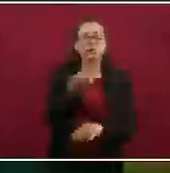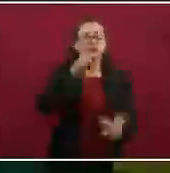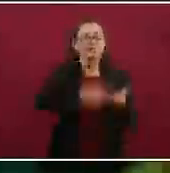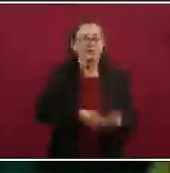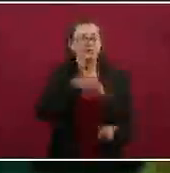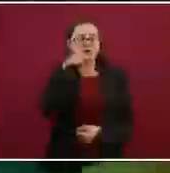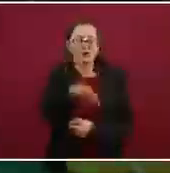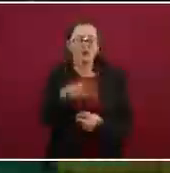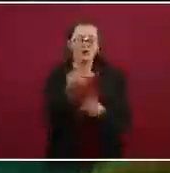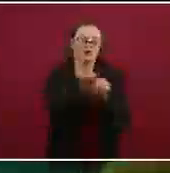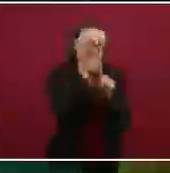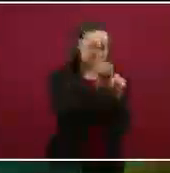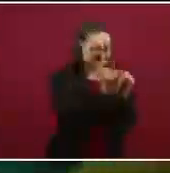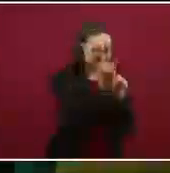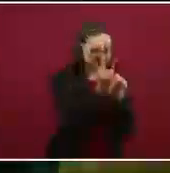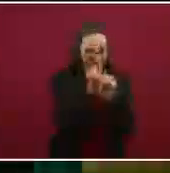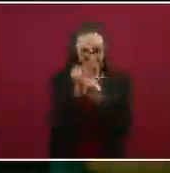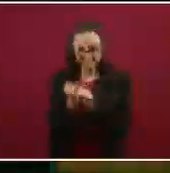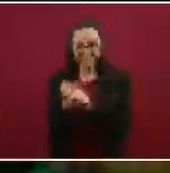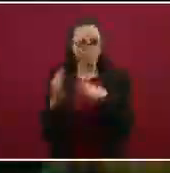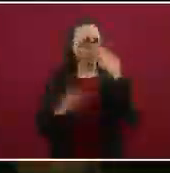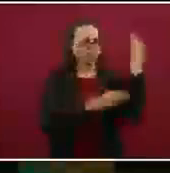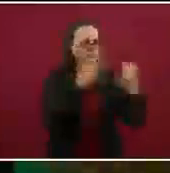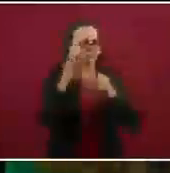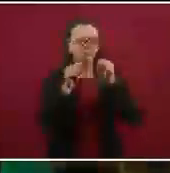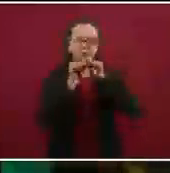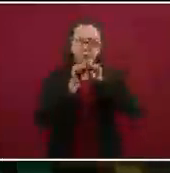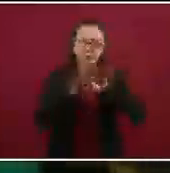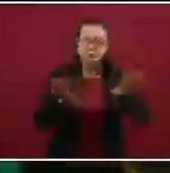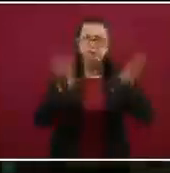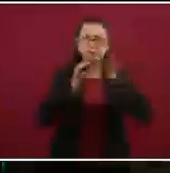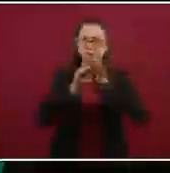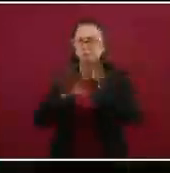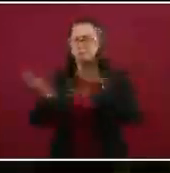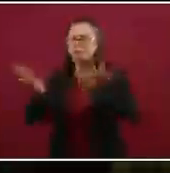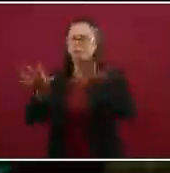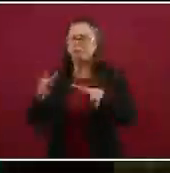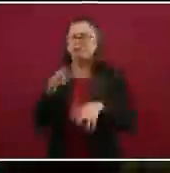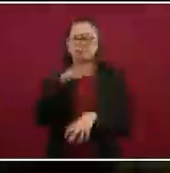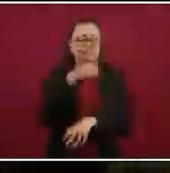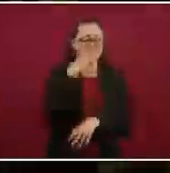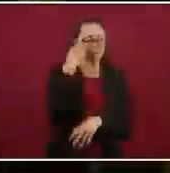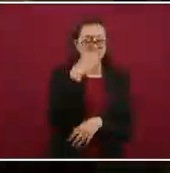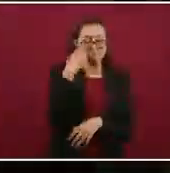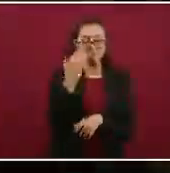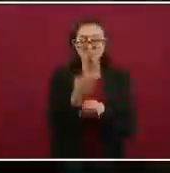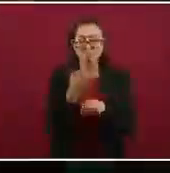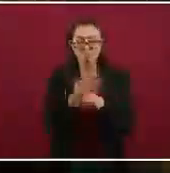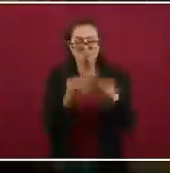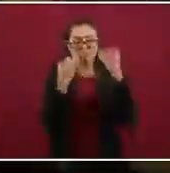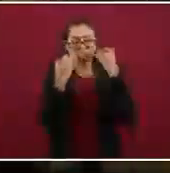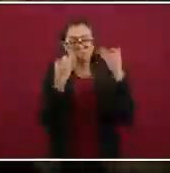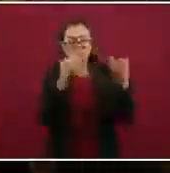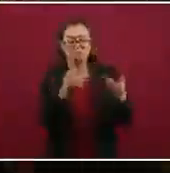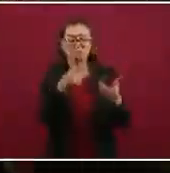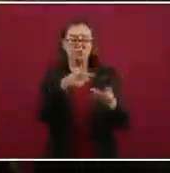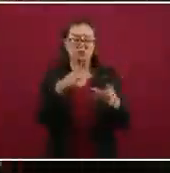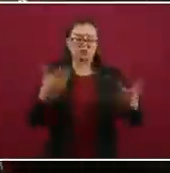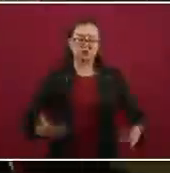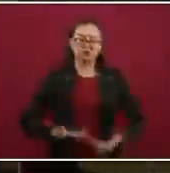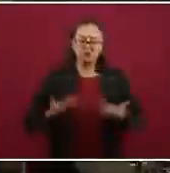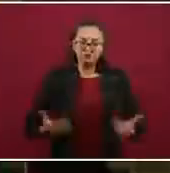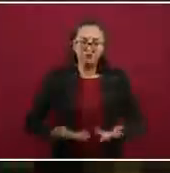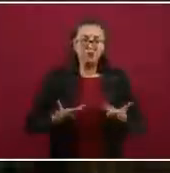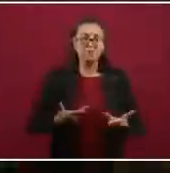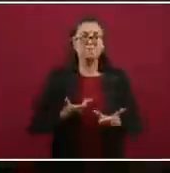se hace una labor de investigación, de difusión, de promoción. Estas escuelas que estamos viendo ahora, estas compañías de ballet